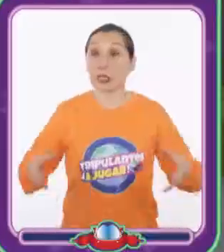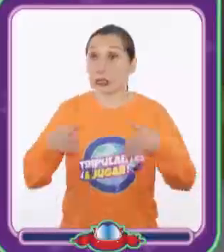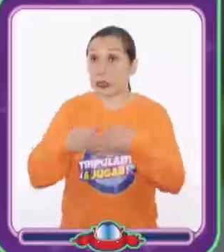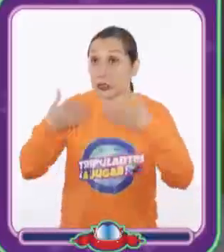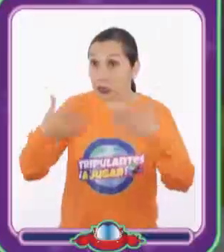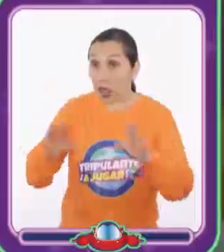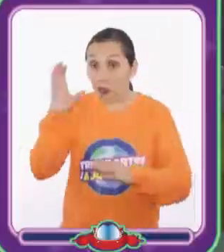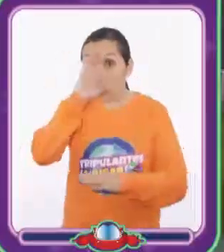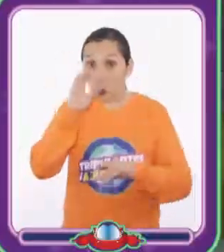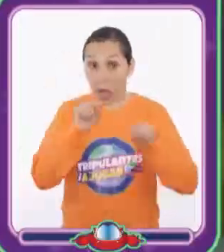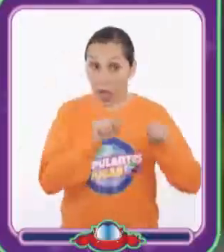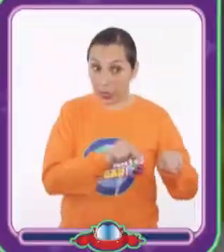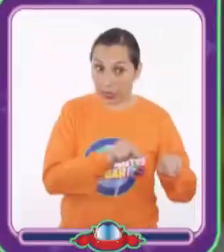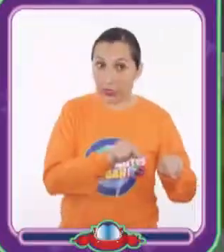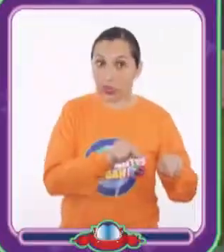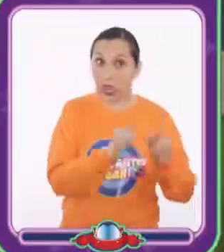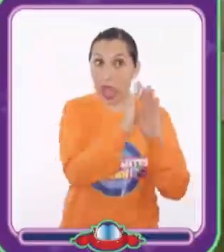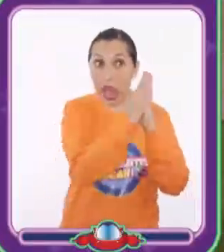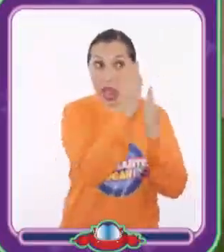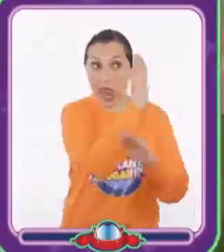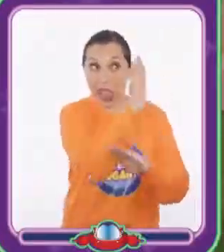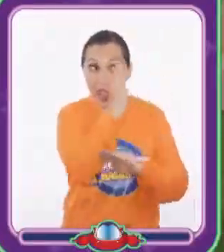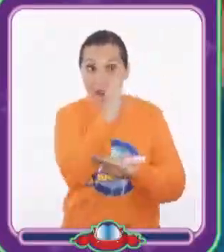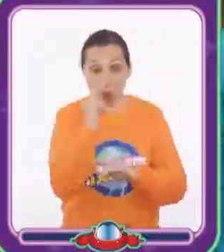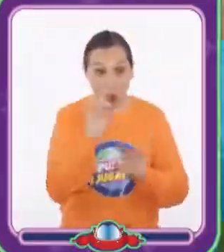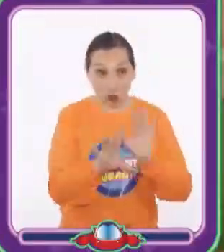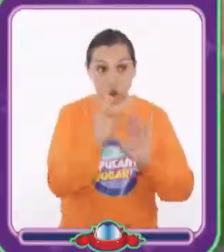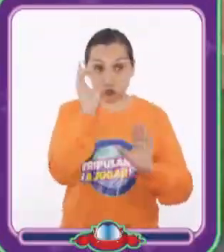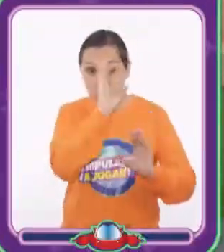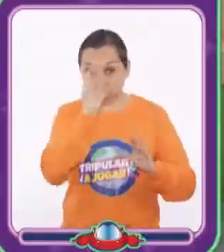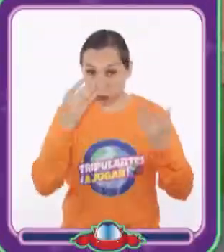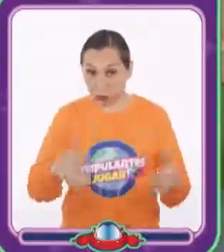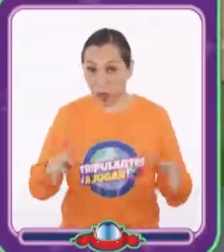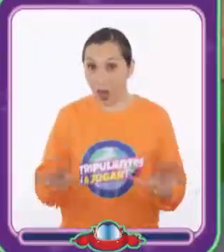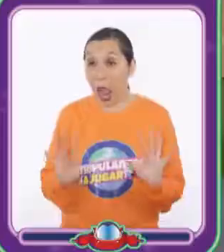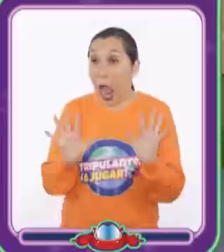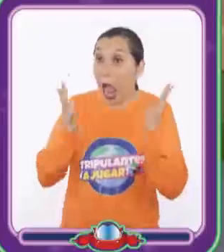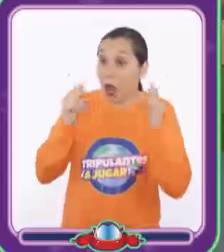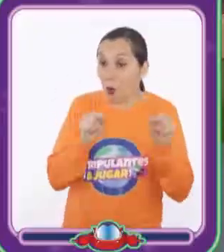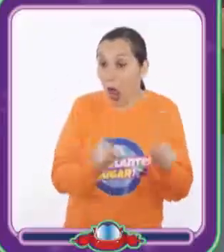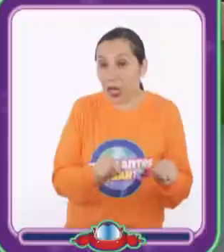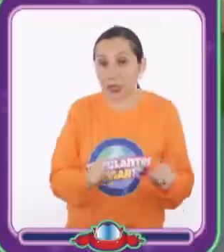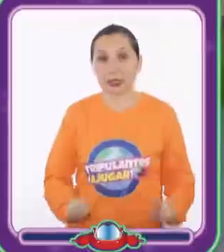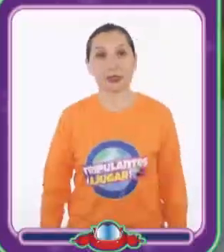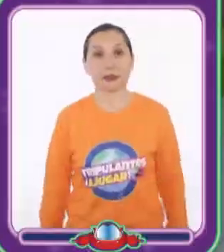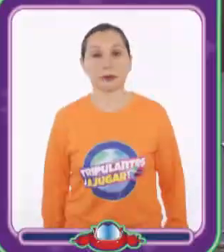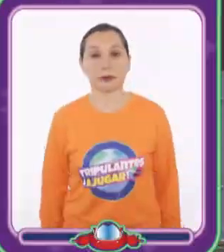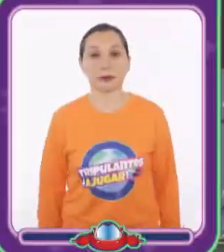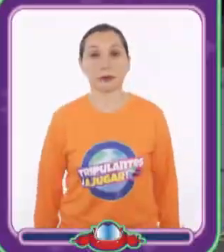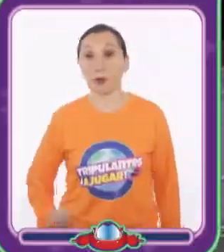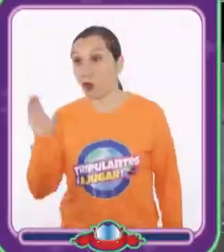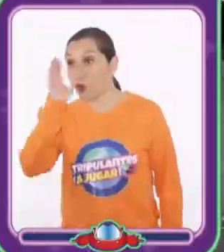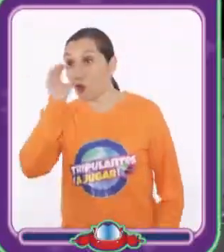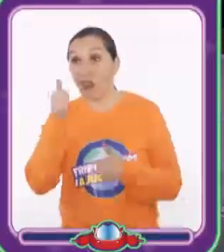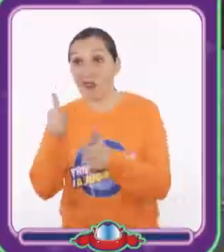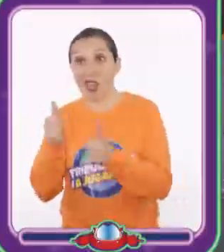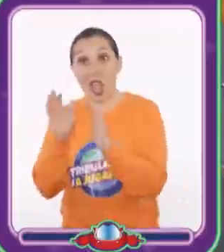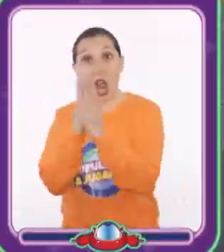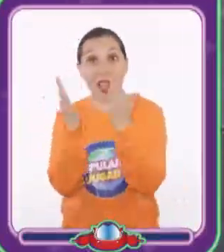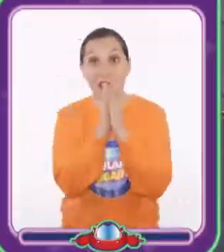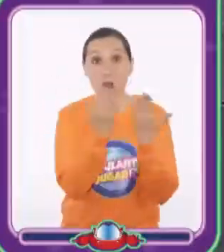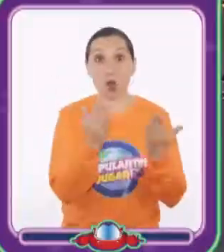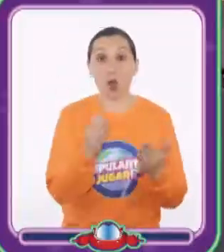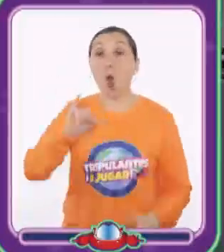¿Tripulación, buscaron bien por acá? ¿Dónde están los libros? Puede estar por aquí... ¿Y buscaron bien en los